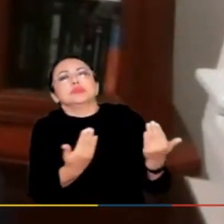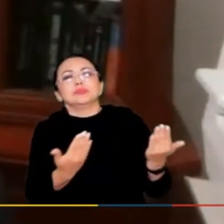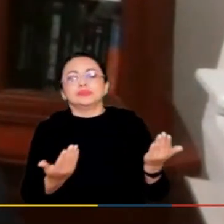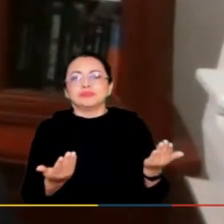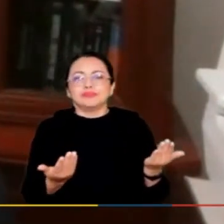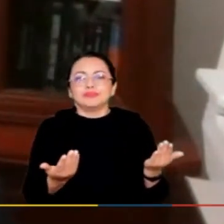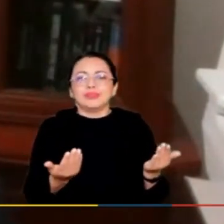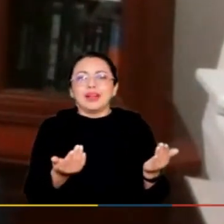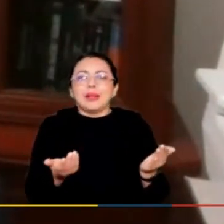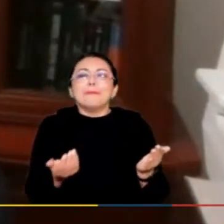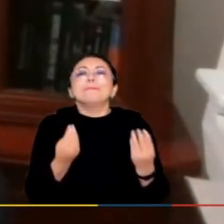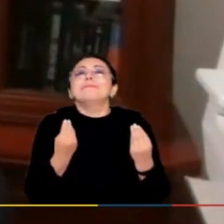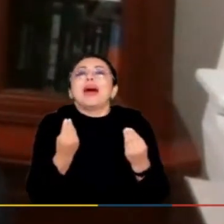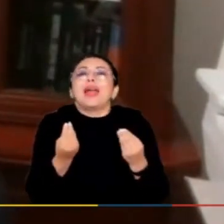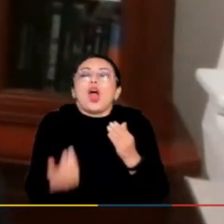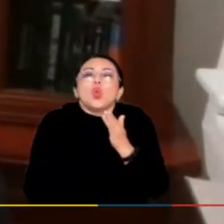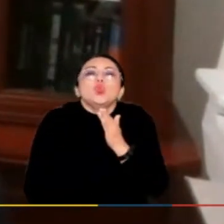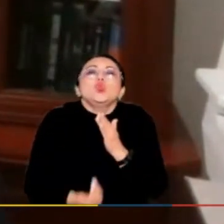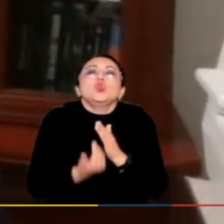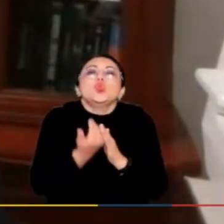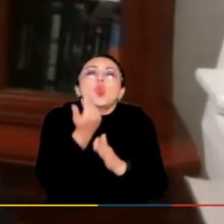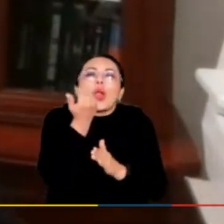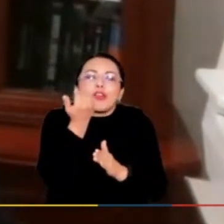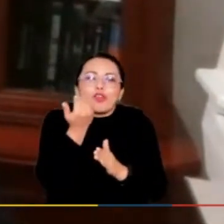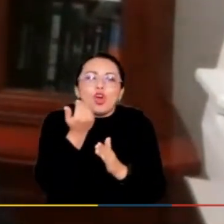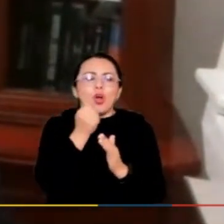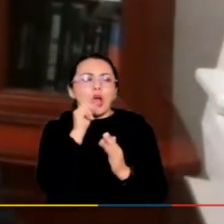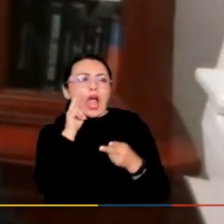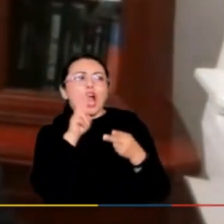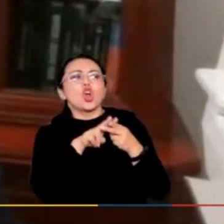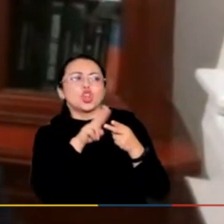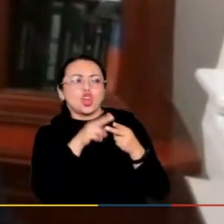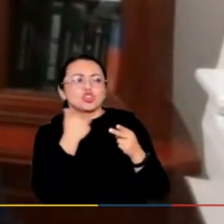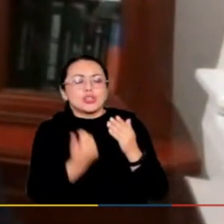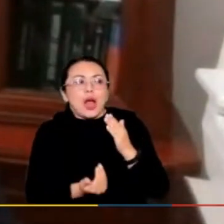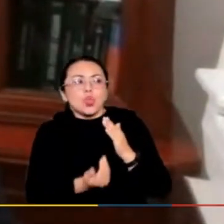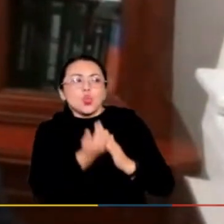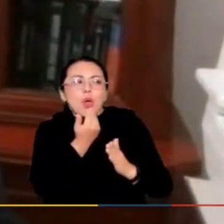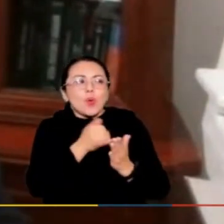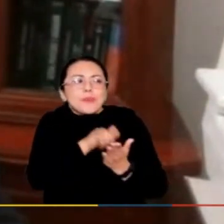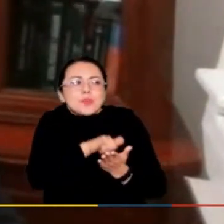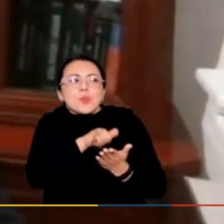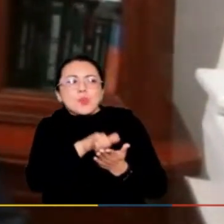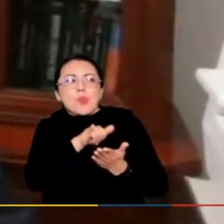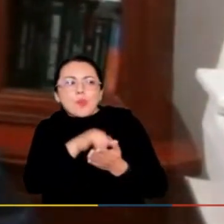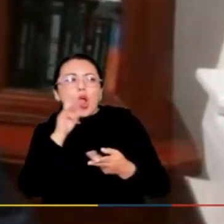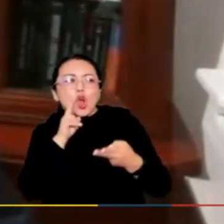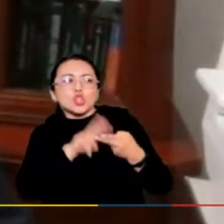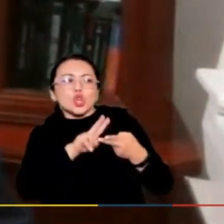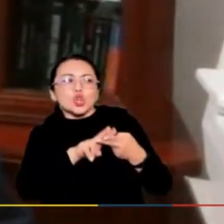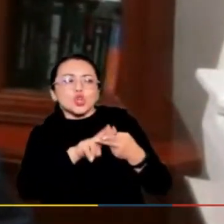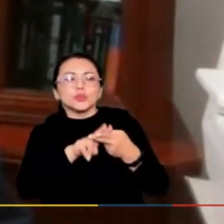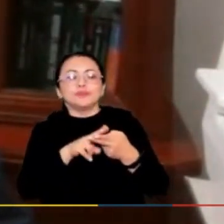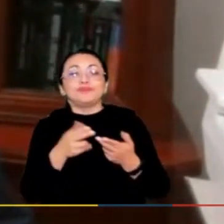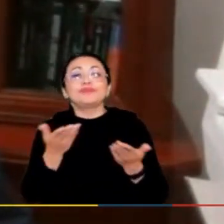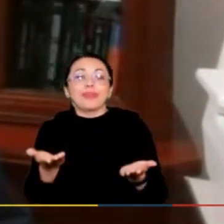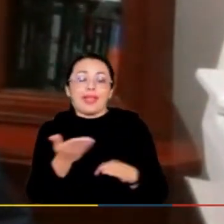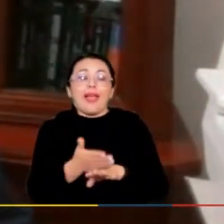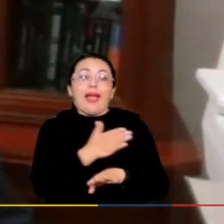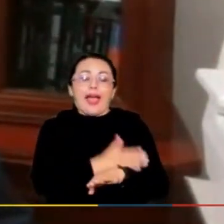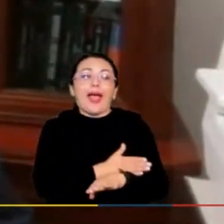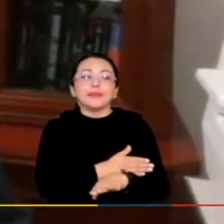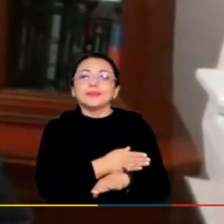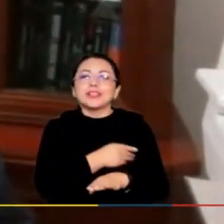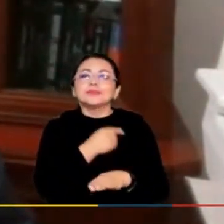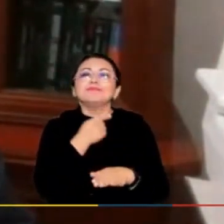ir renovando ese conocimiento del cliente. En este caso vemos que se dan unas situaciones particulares y